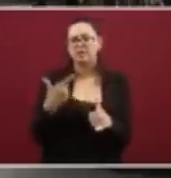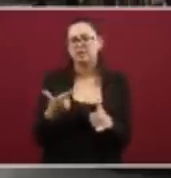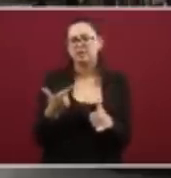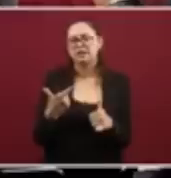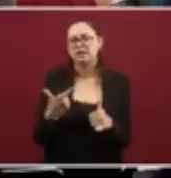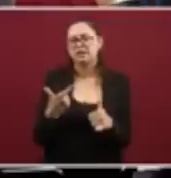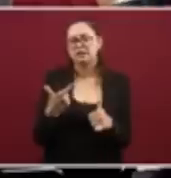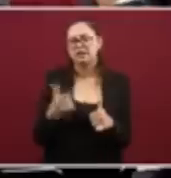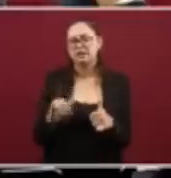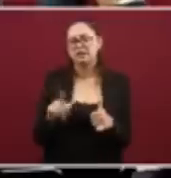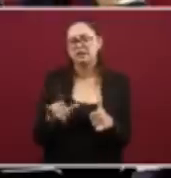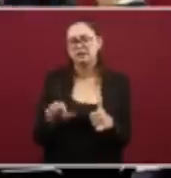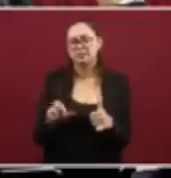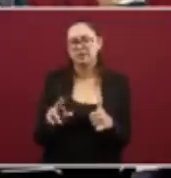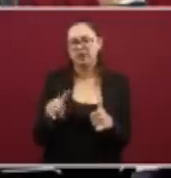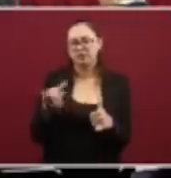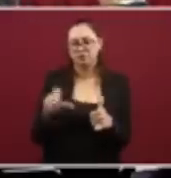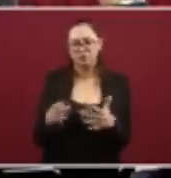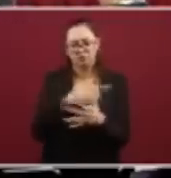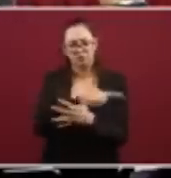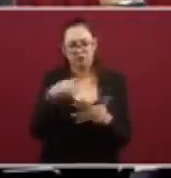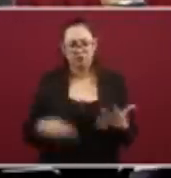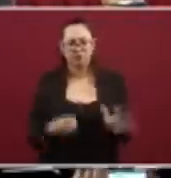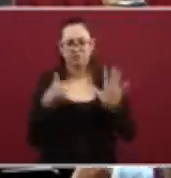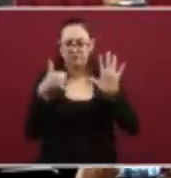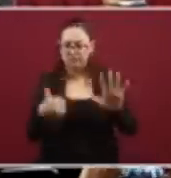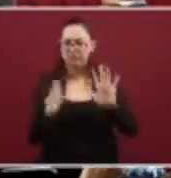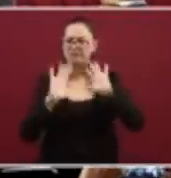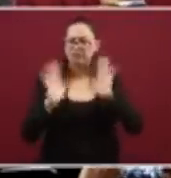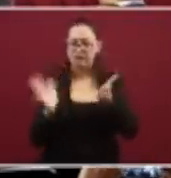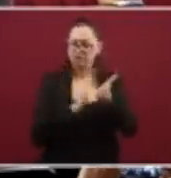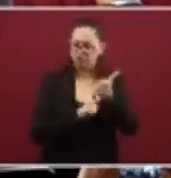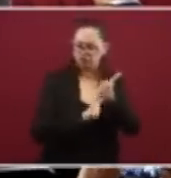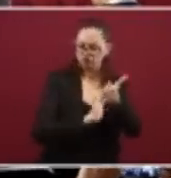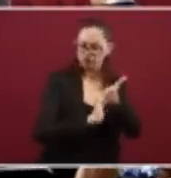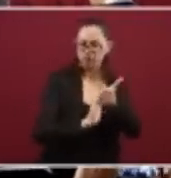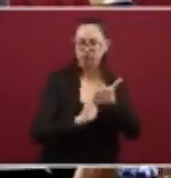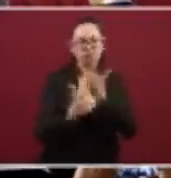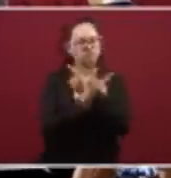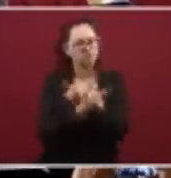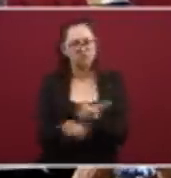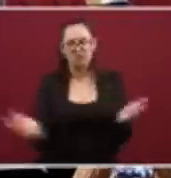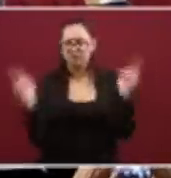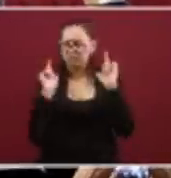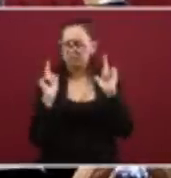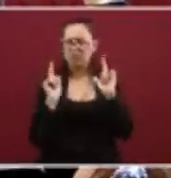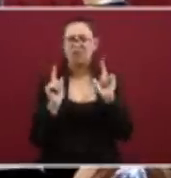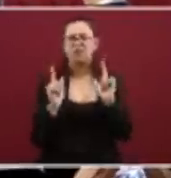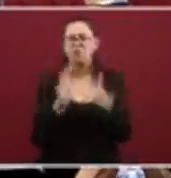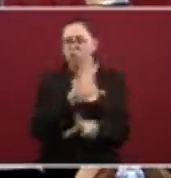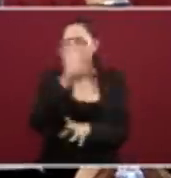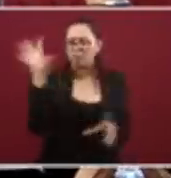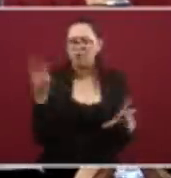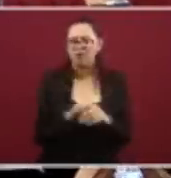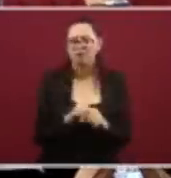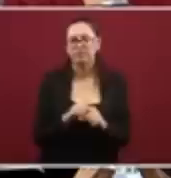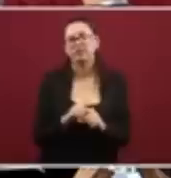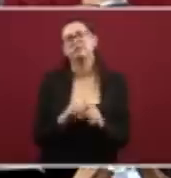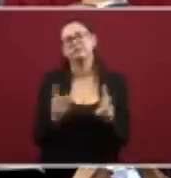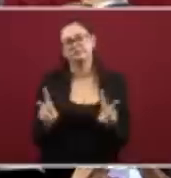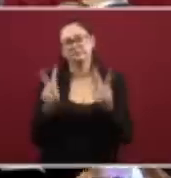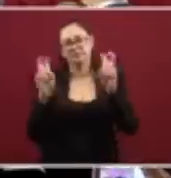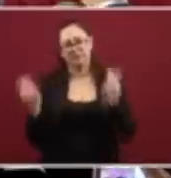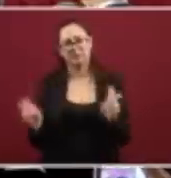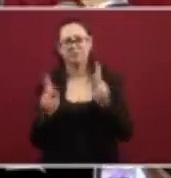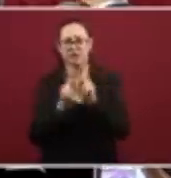sentencia absolutoria vamos a continuar con estos procesos de de paz y de justicia para defender a